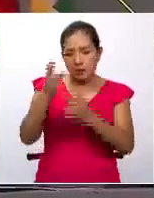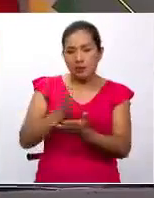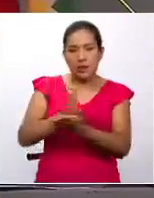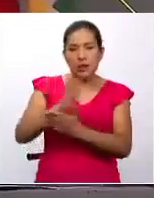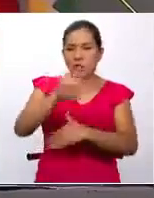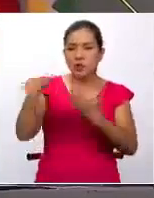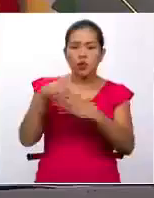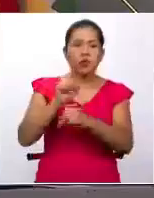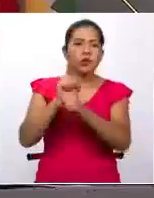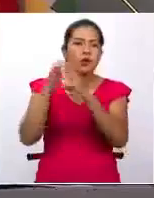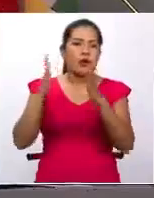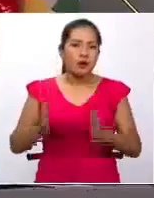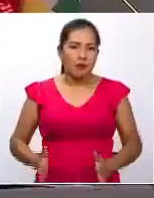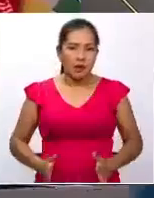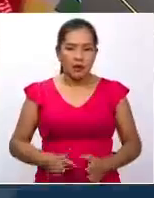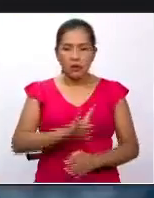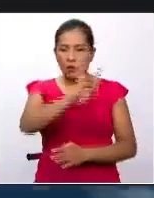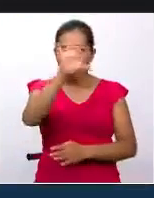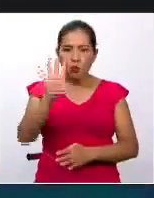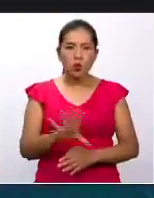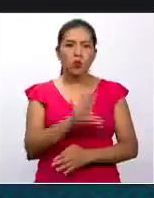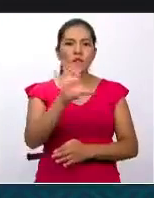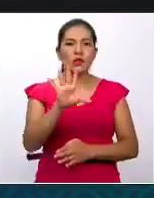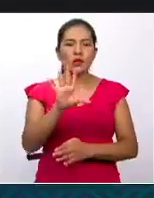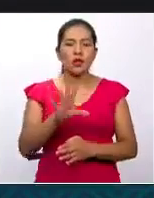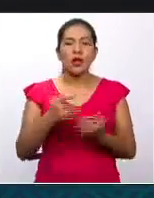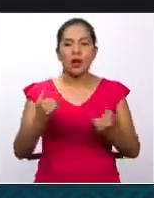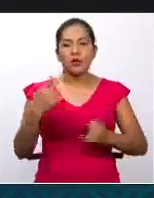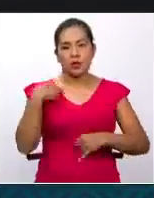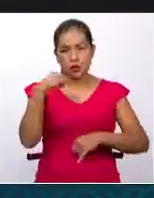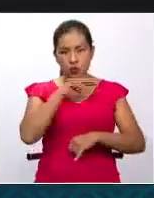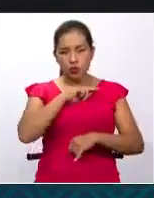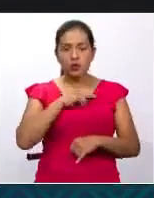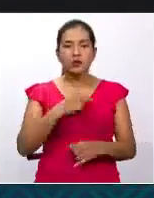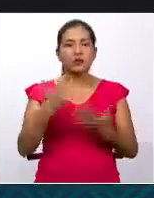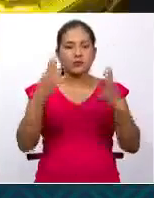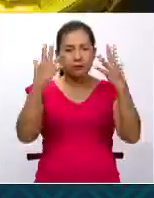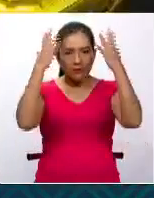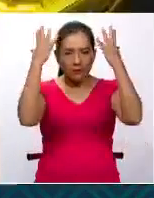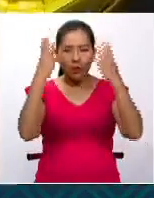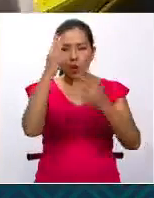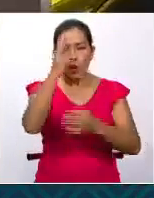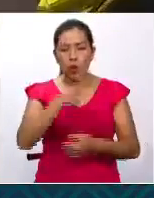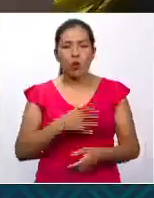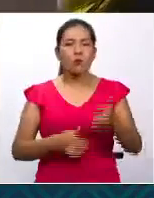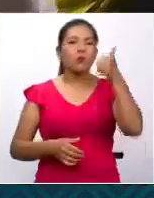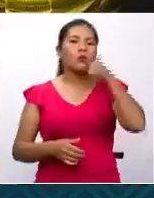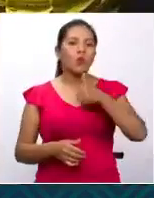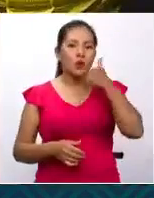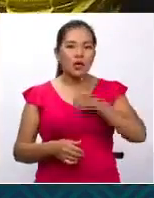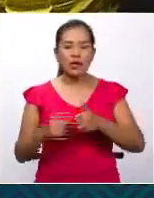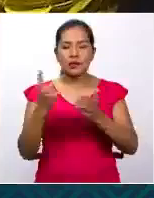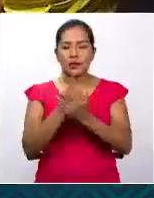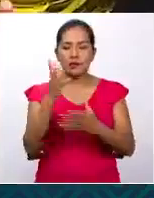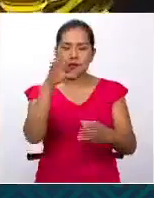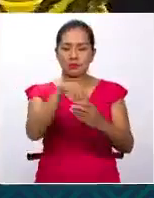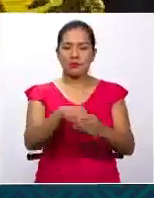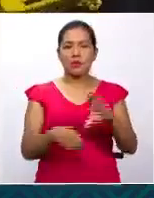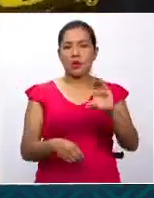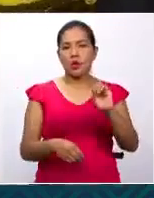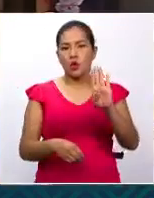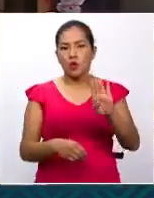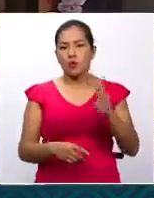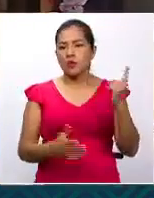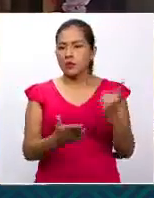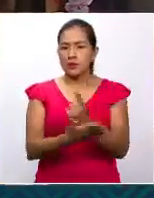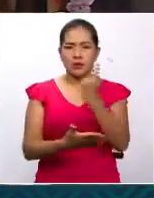y los trabajadores de todo el territorio boliviano. Nuestro sincero homenaje a mujeres y hombres de nuestro ente matriz, que siempre